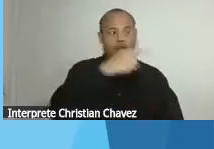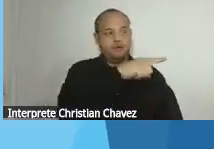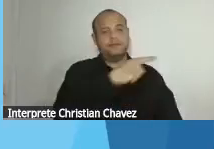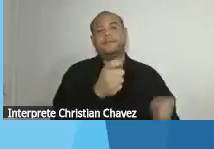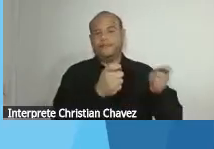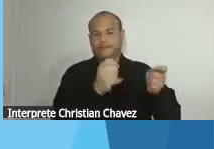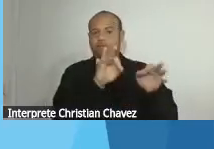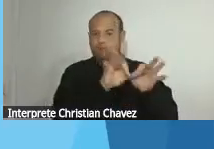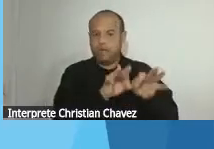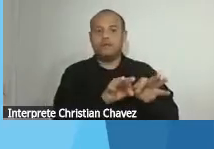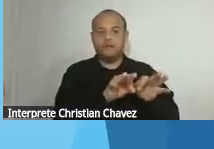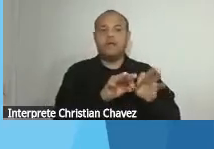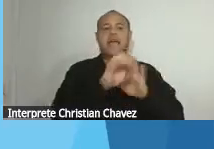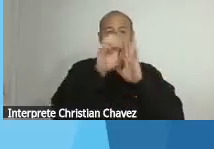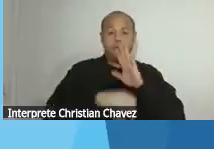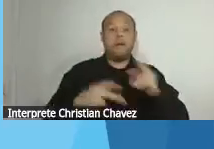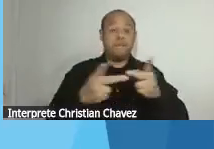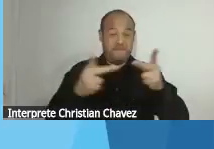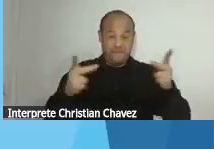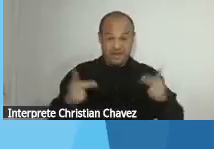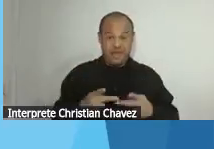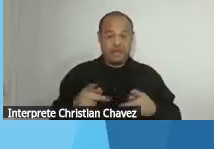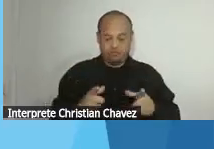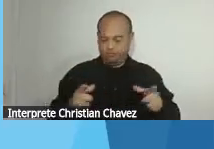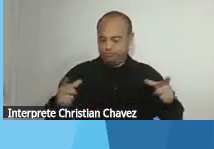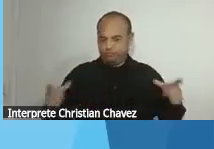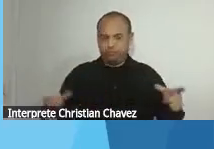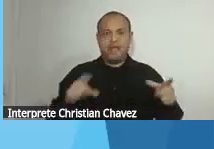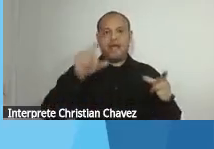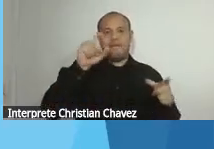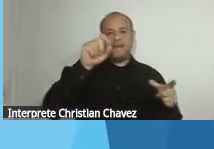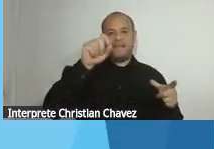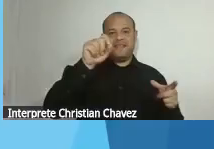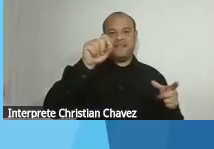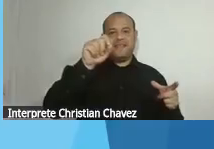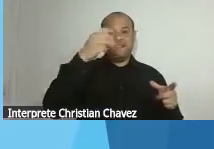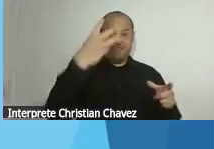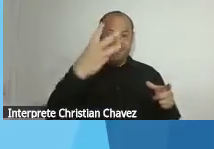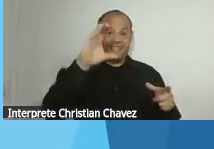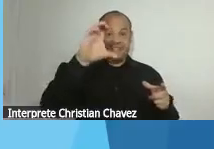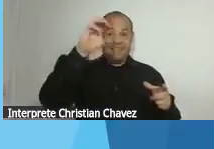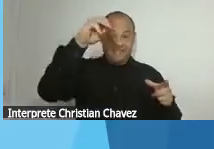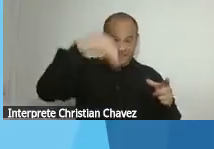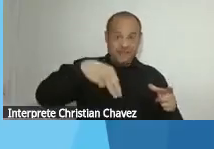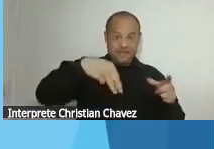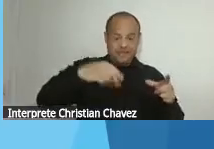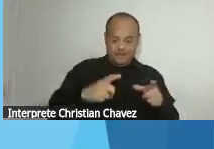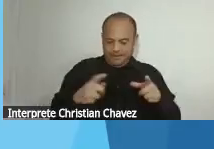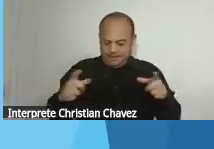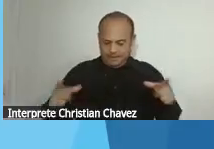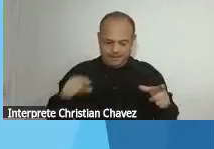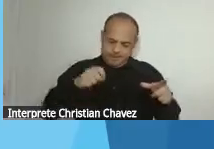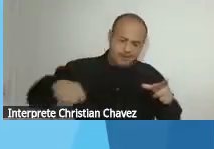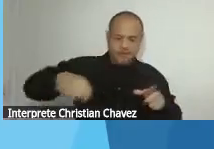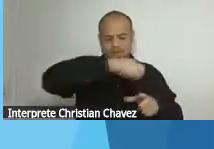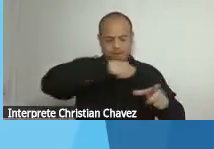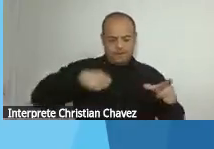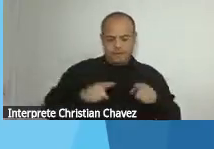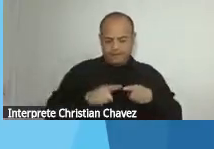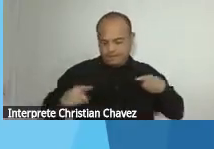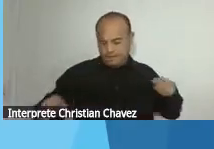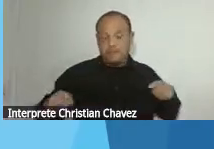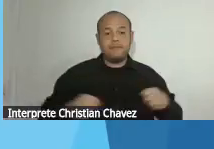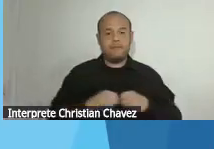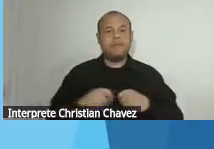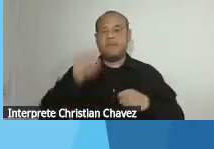diámetro. Tiene que ser un plato que no se llene por completo, sino que de preferencia siga este ejemplo de de